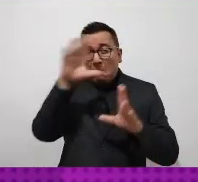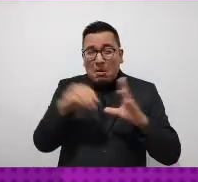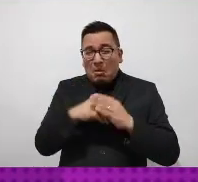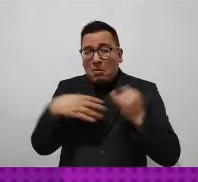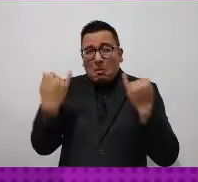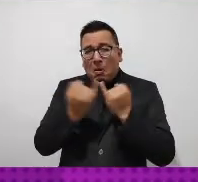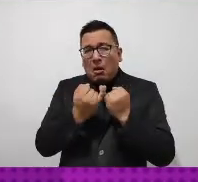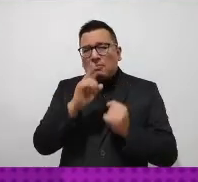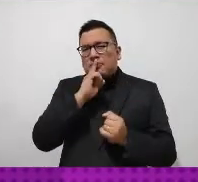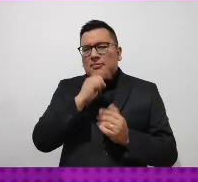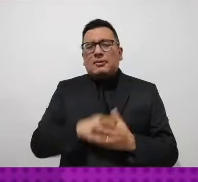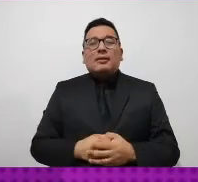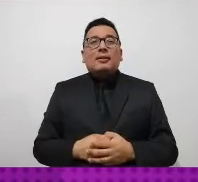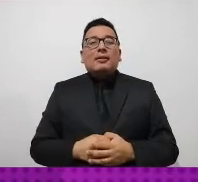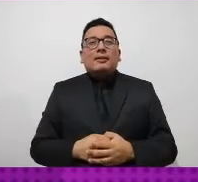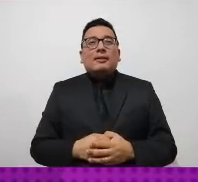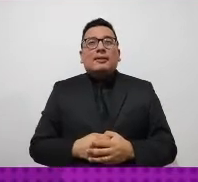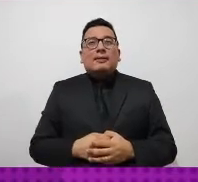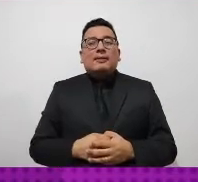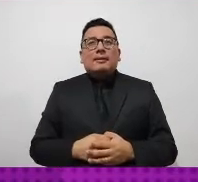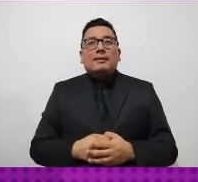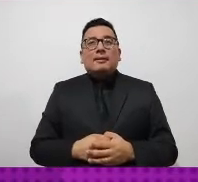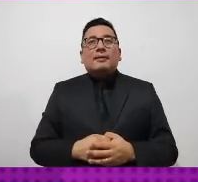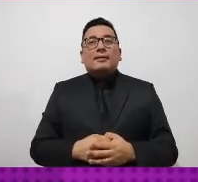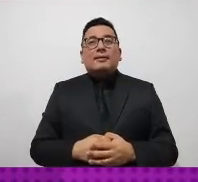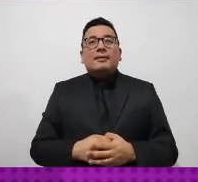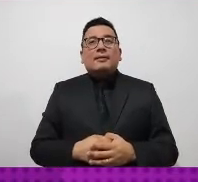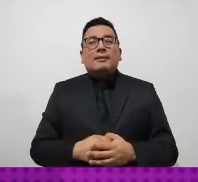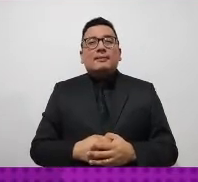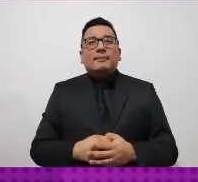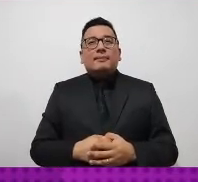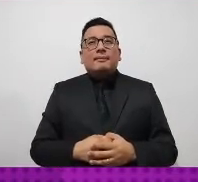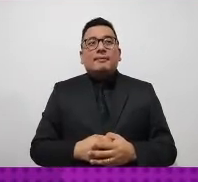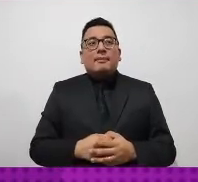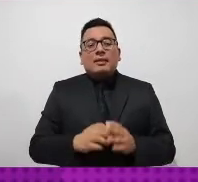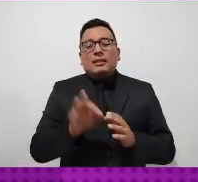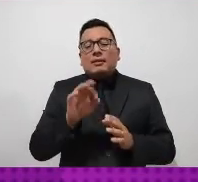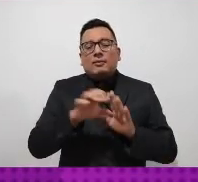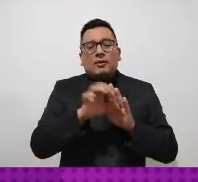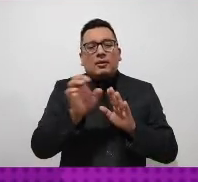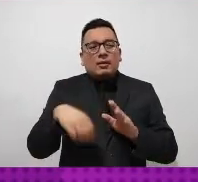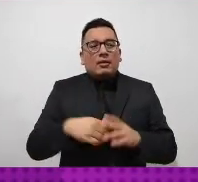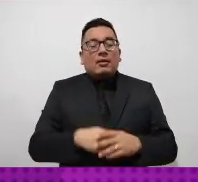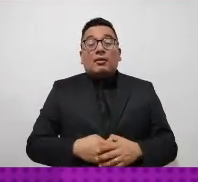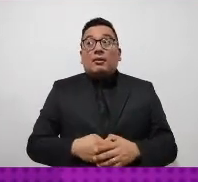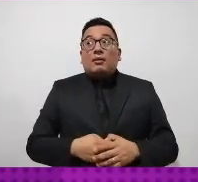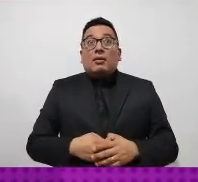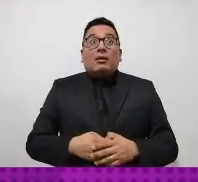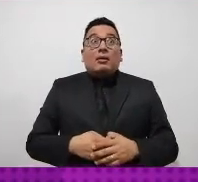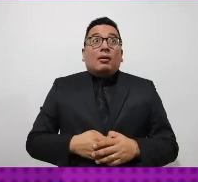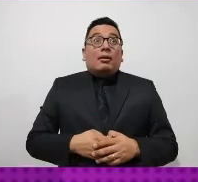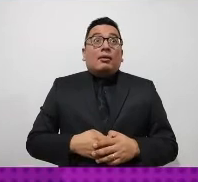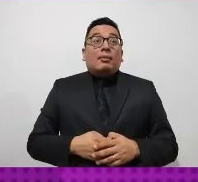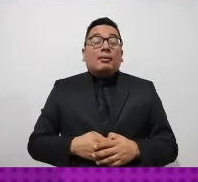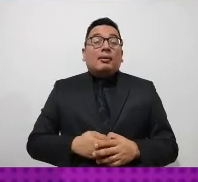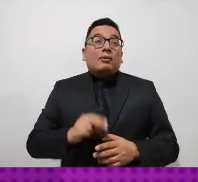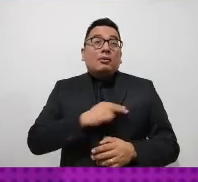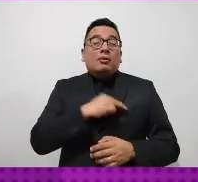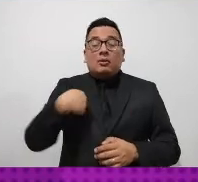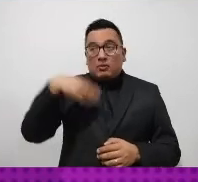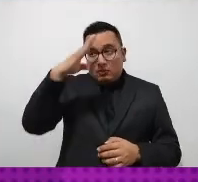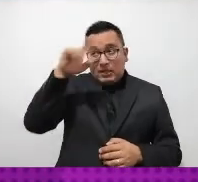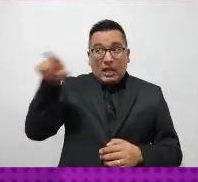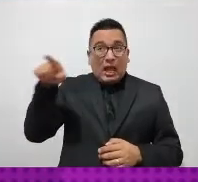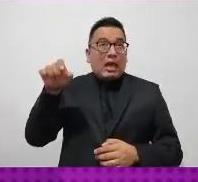veces podríamos confundirnos y creer que lo que sucede en la capital o en las ciudades grandes del estado es lo mismo que